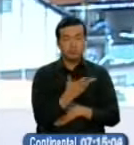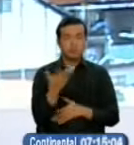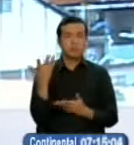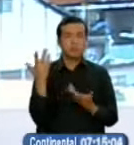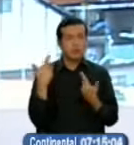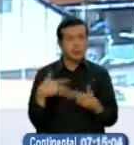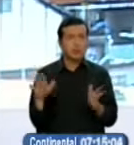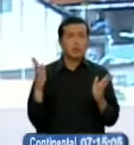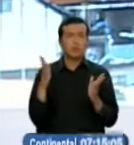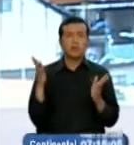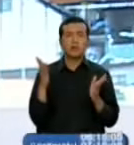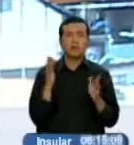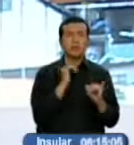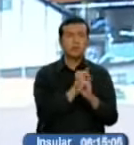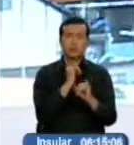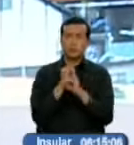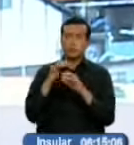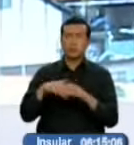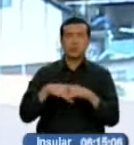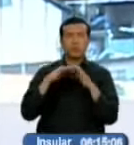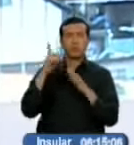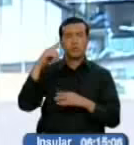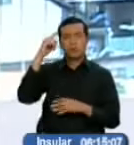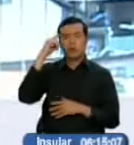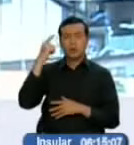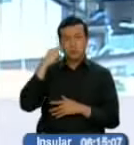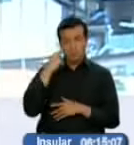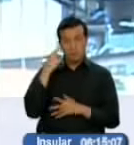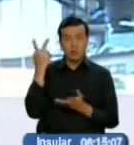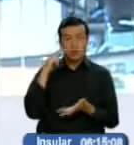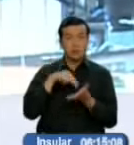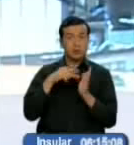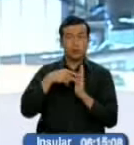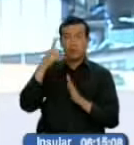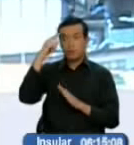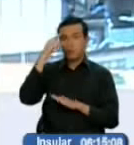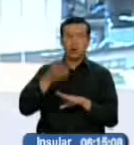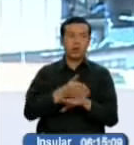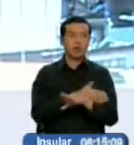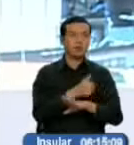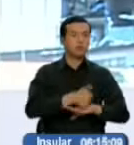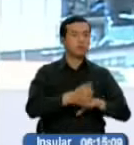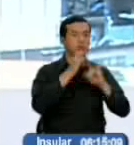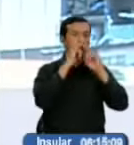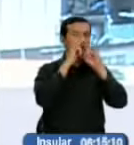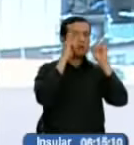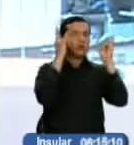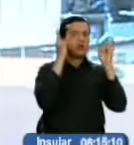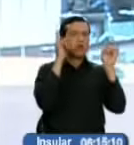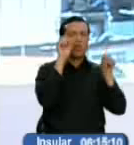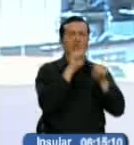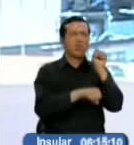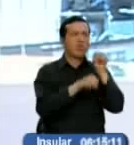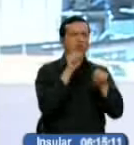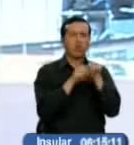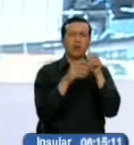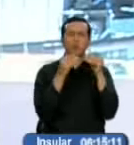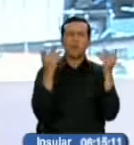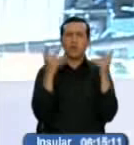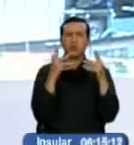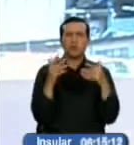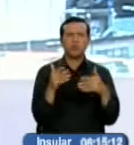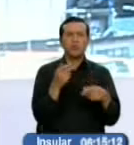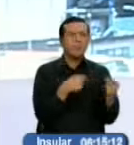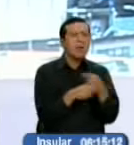que ha sido la reinstitucionalización del Estado. Ojo, el Estado en el neoliberalismo se lo destruyó. Hubo mucha